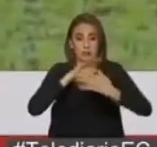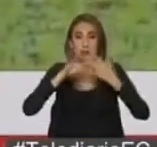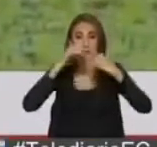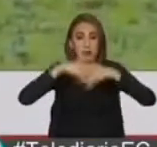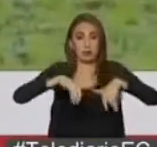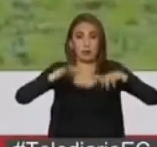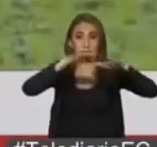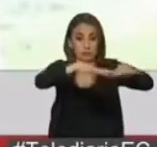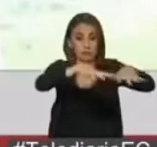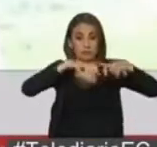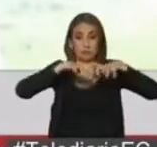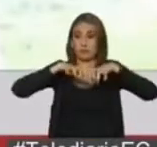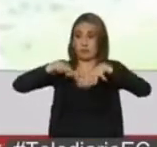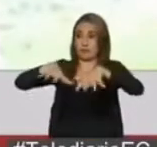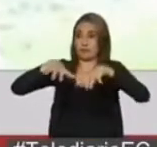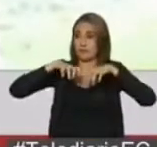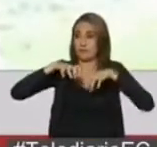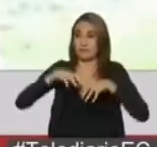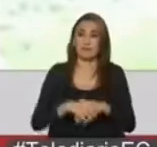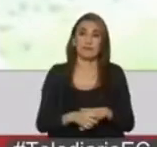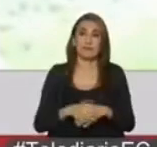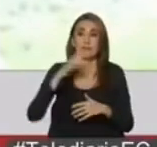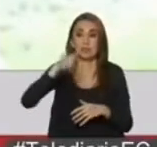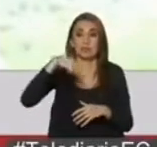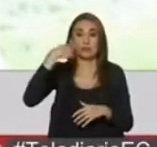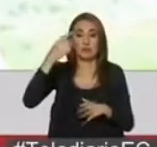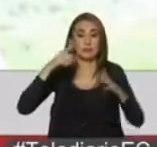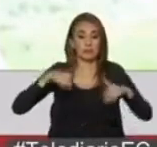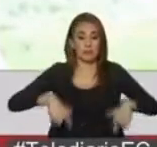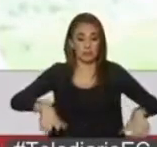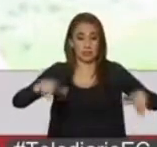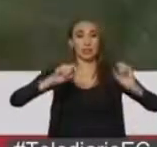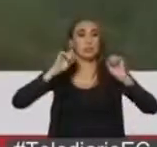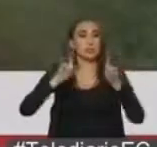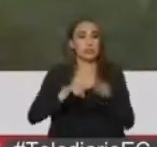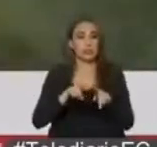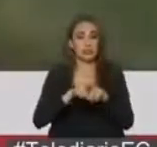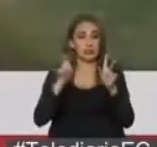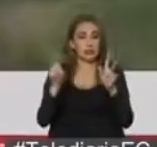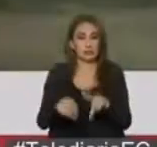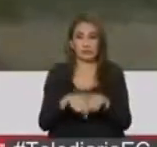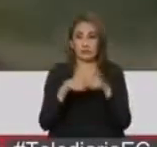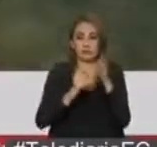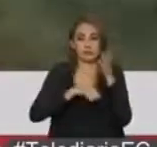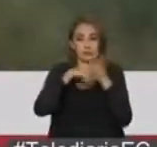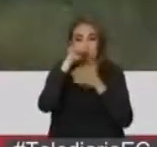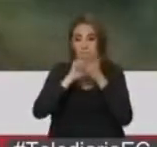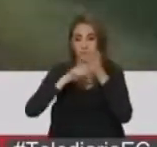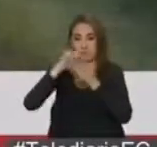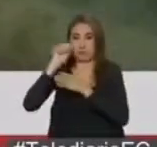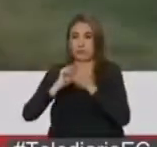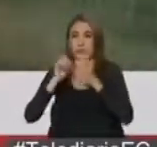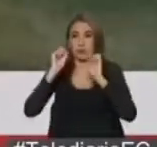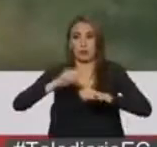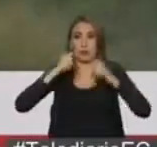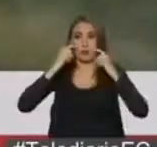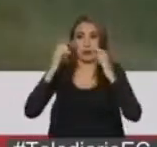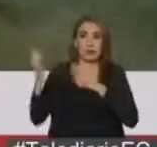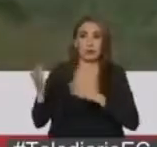prácticas agropecuarias. En los próximos minutos el jefe de Estado suscribirá varios contratos para el mantenimiento vial de más de